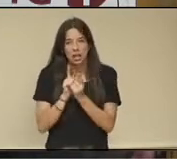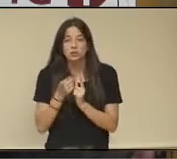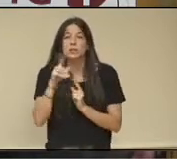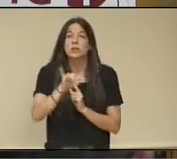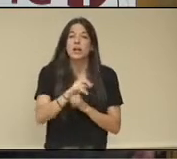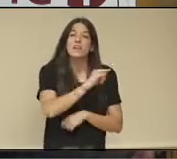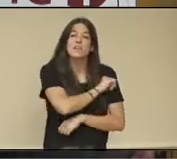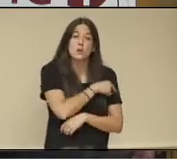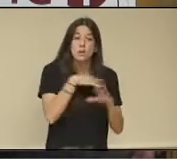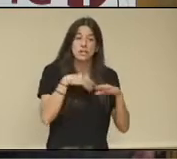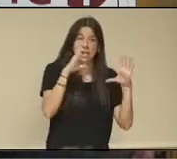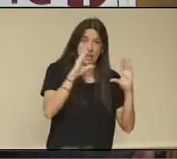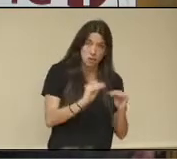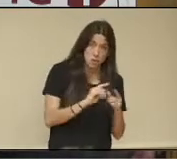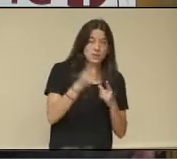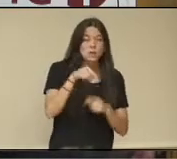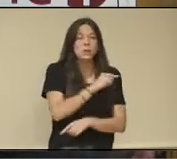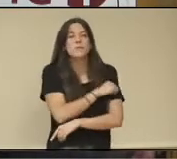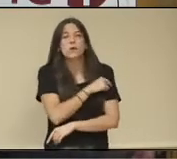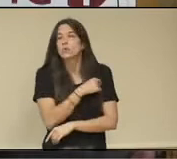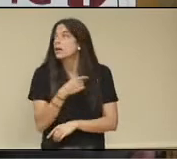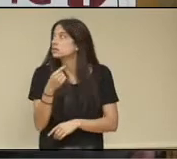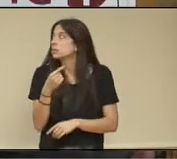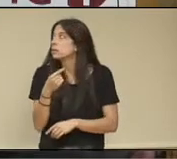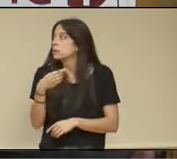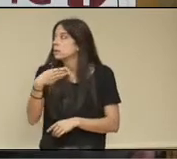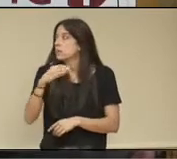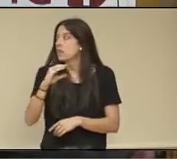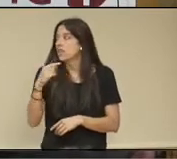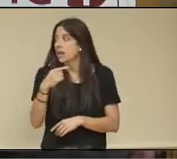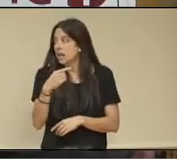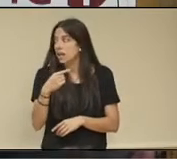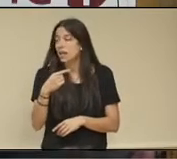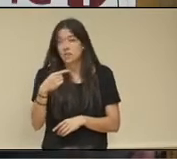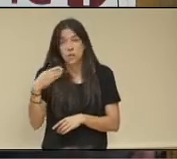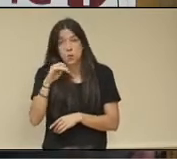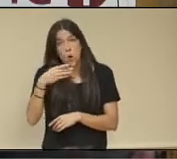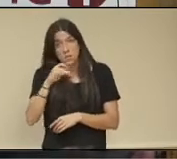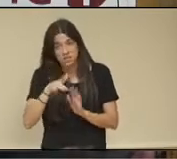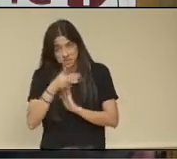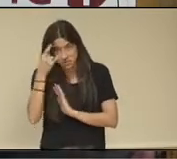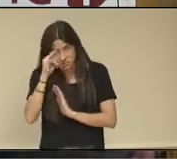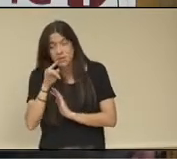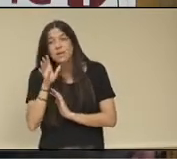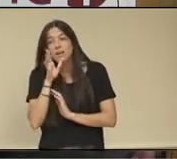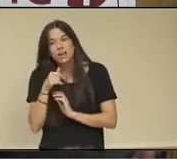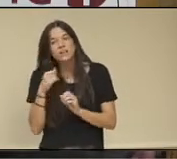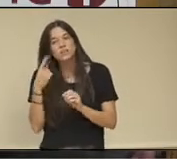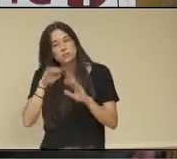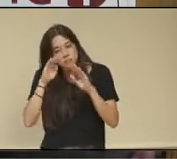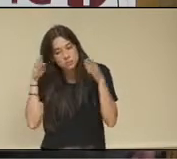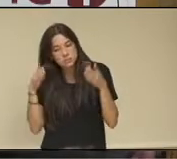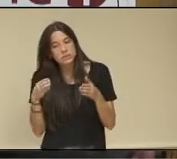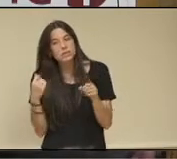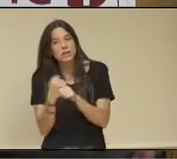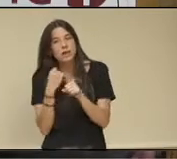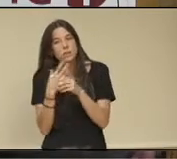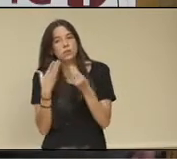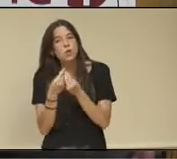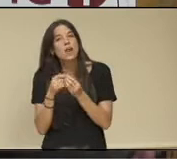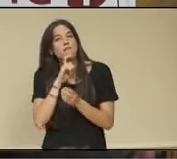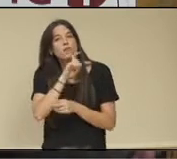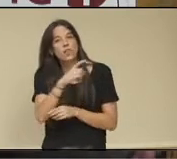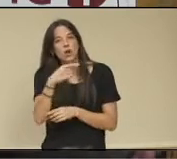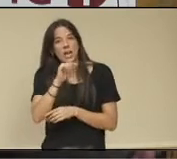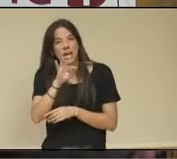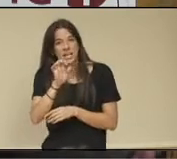inactivadas y tenemos vacunas BCG de Bovis. Se está trabajando por la Fundación Gates con esta vacuna de